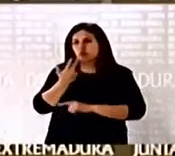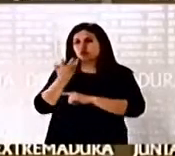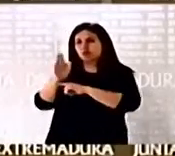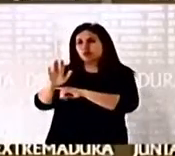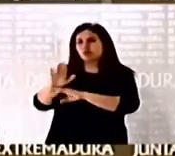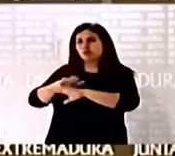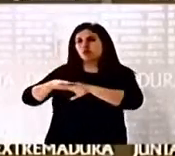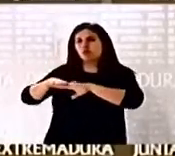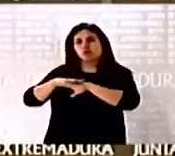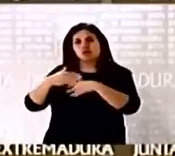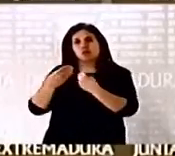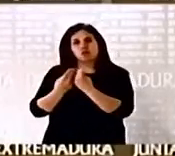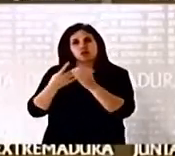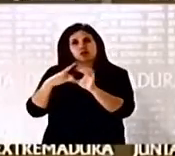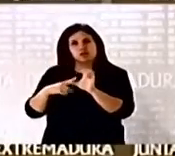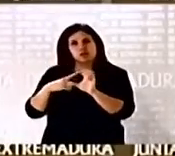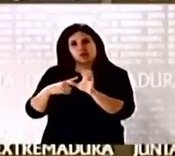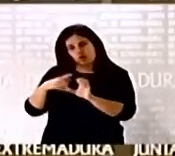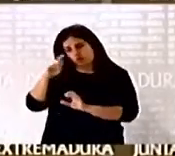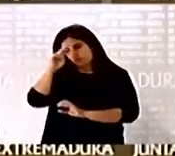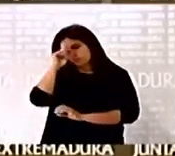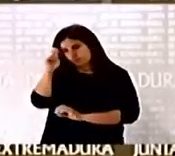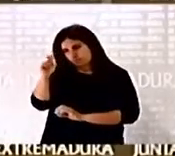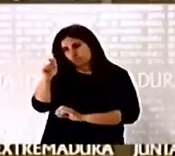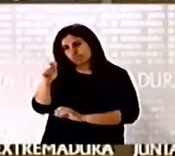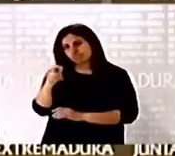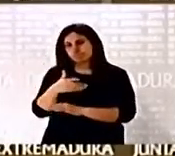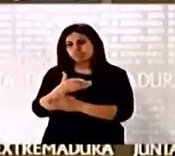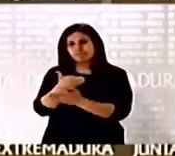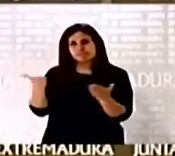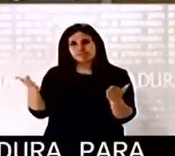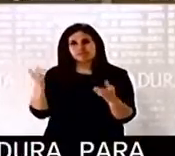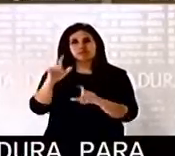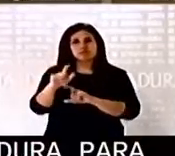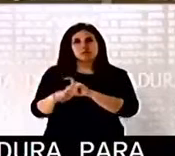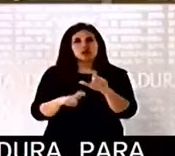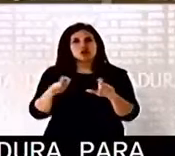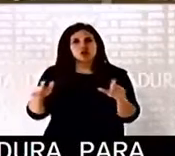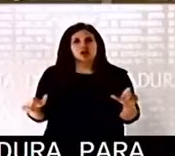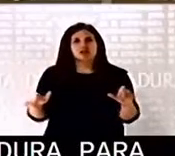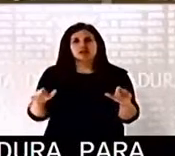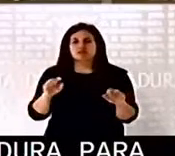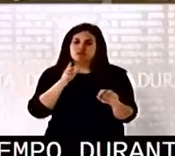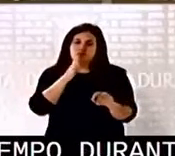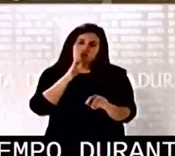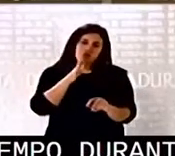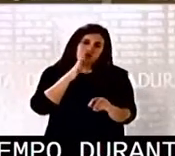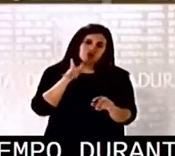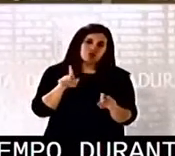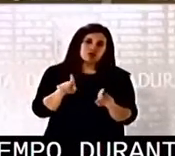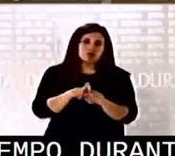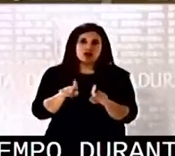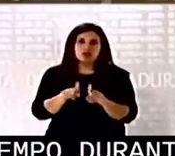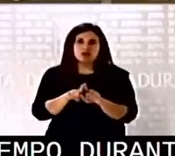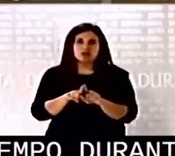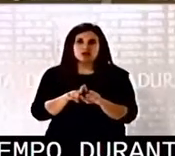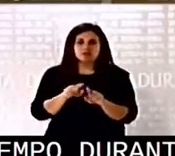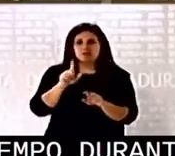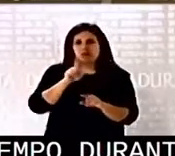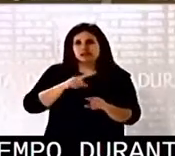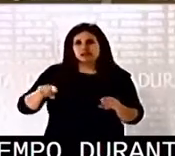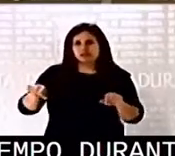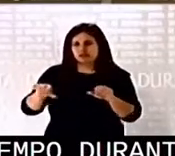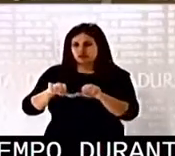la Junta de Extremadura para todas esas personas que durante este tiempo, durante estos terribles